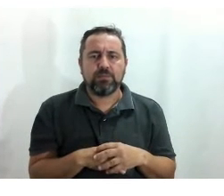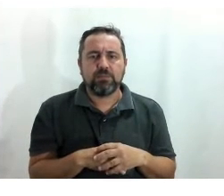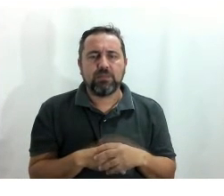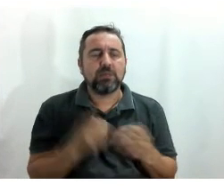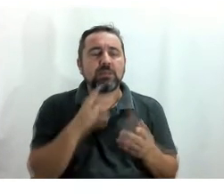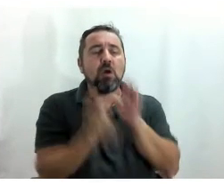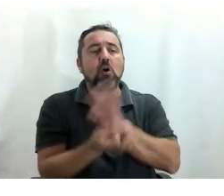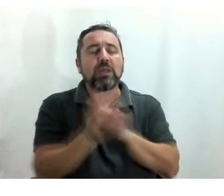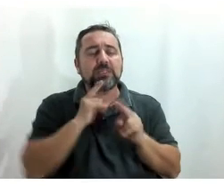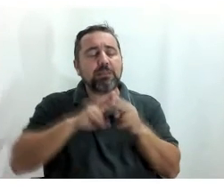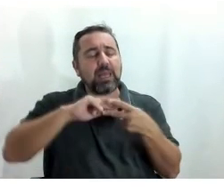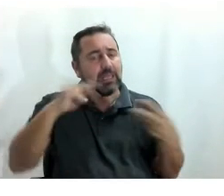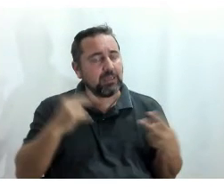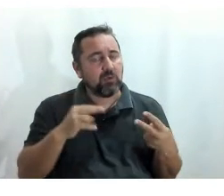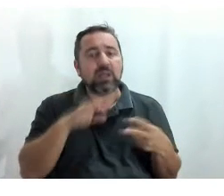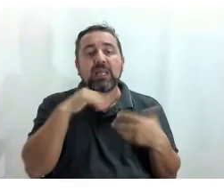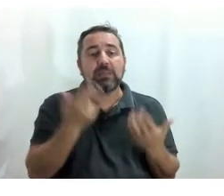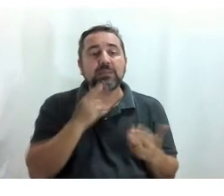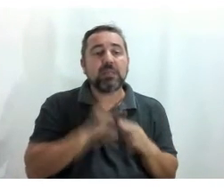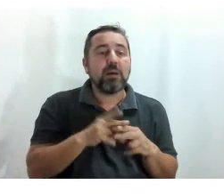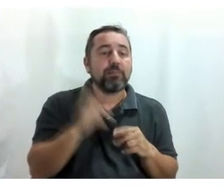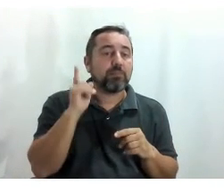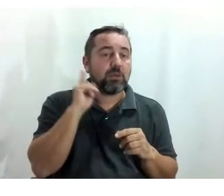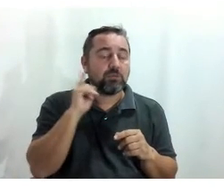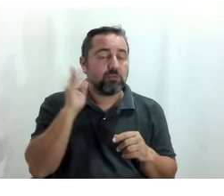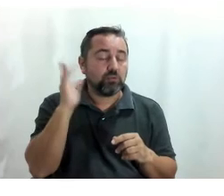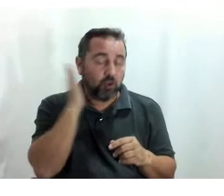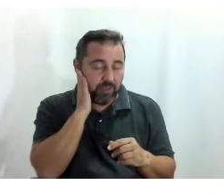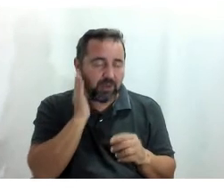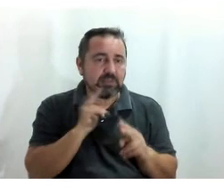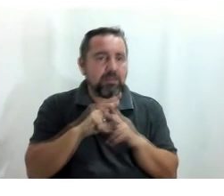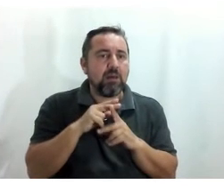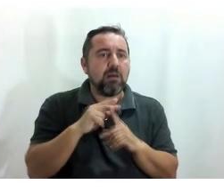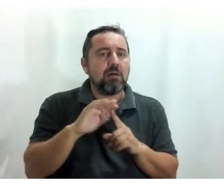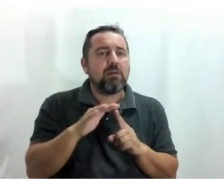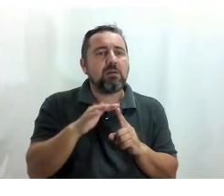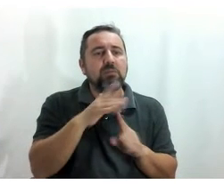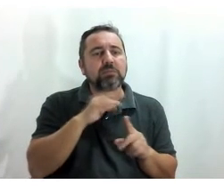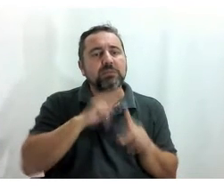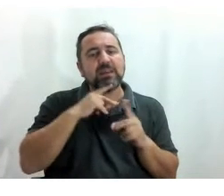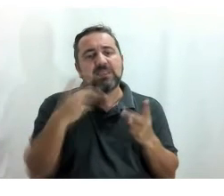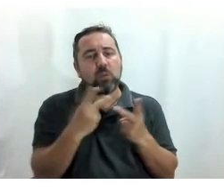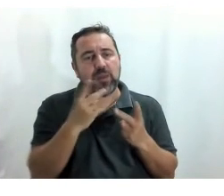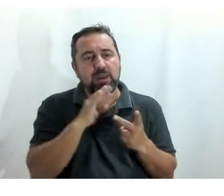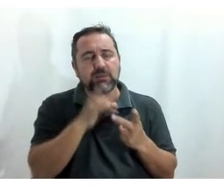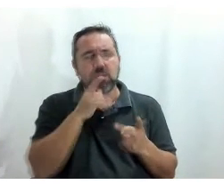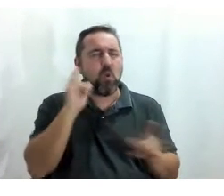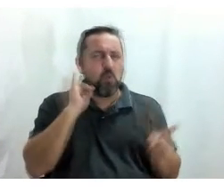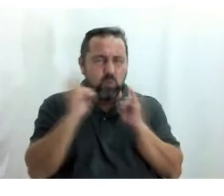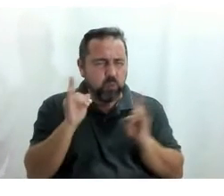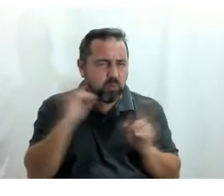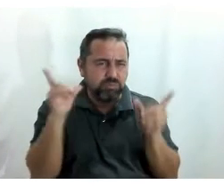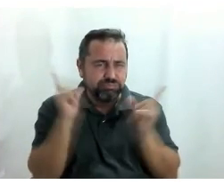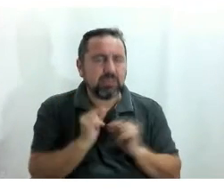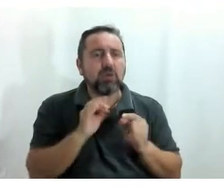origen genético y también algunas sorderas ambientales, como puede ser la secundaria a la exposición al ruido, a la